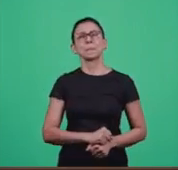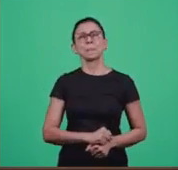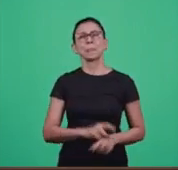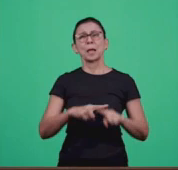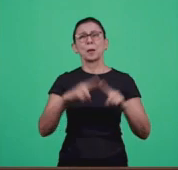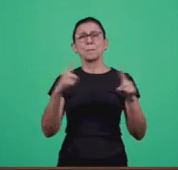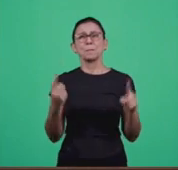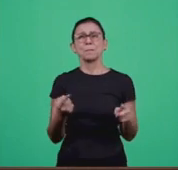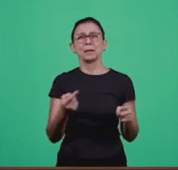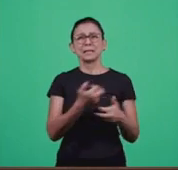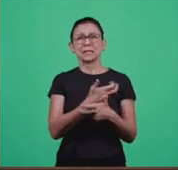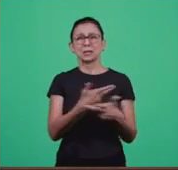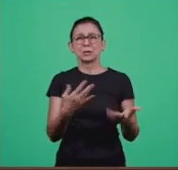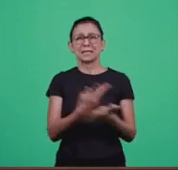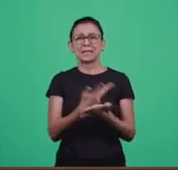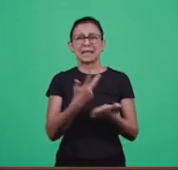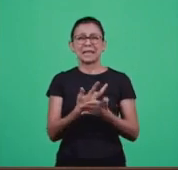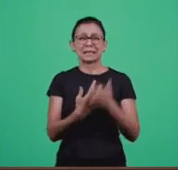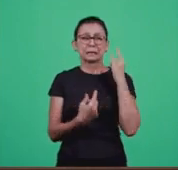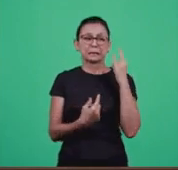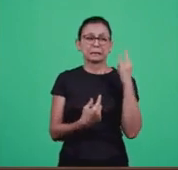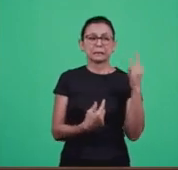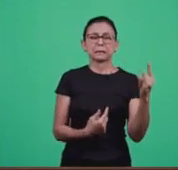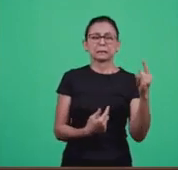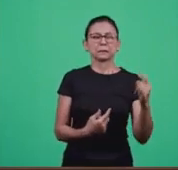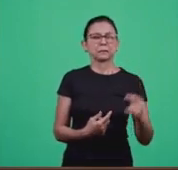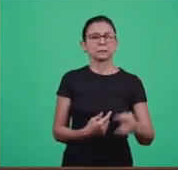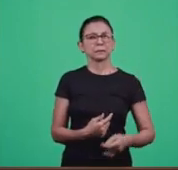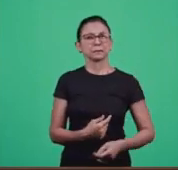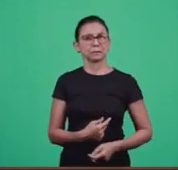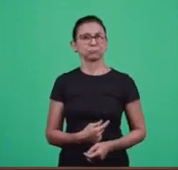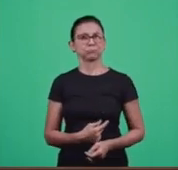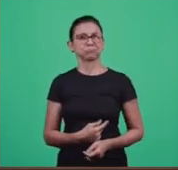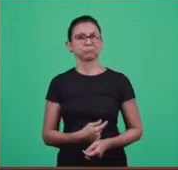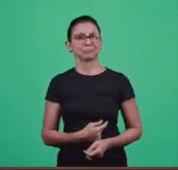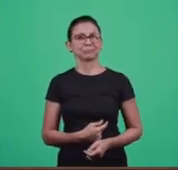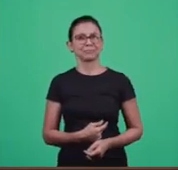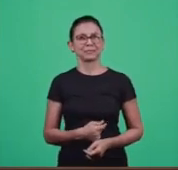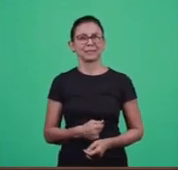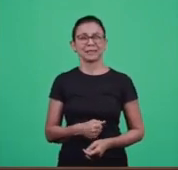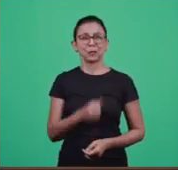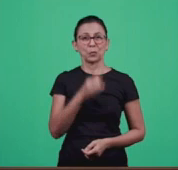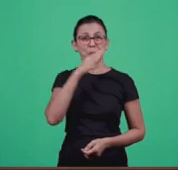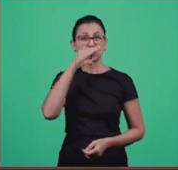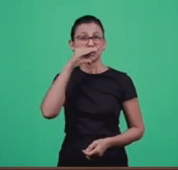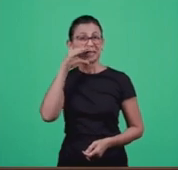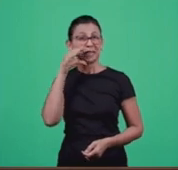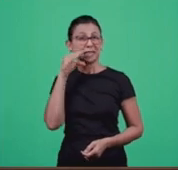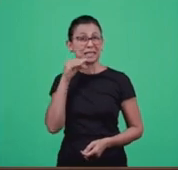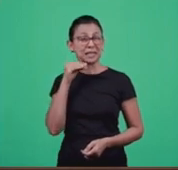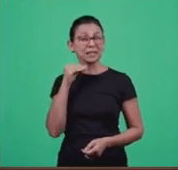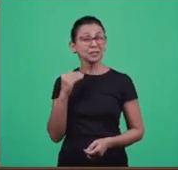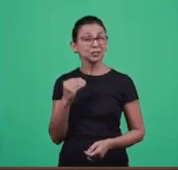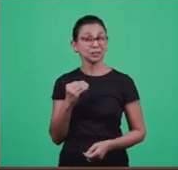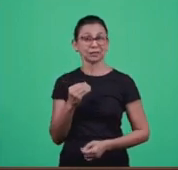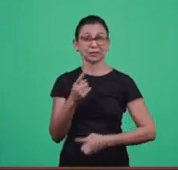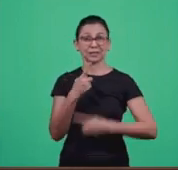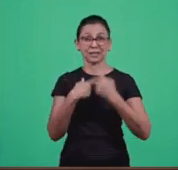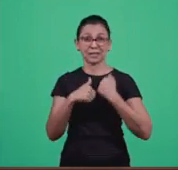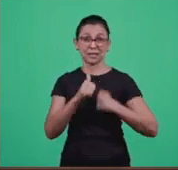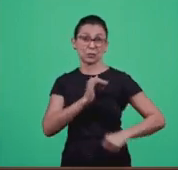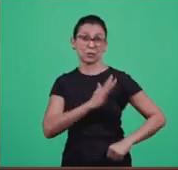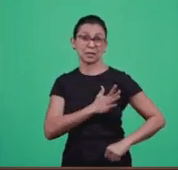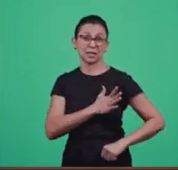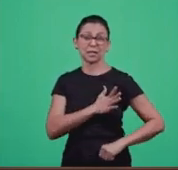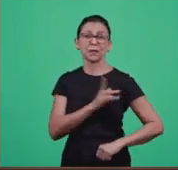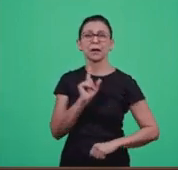Muchas veces nosotros nos equivocamos. Vivimos en pecado. El adolescente que teme al Señor, el deseo de su